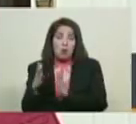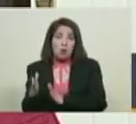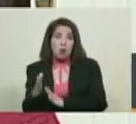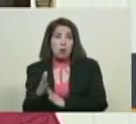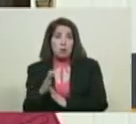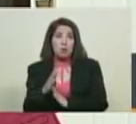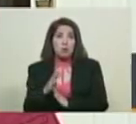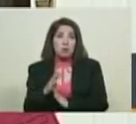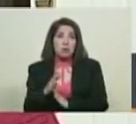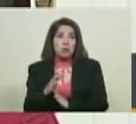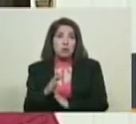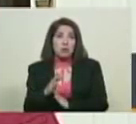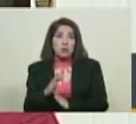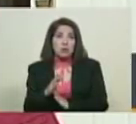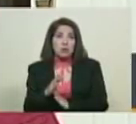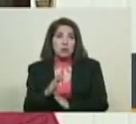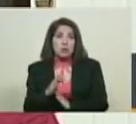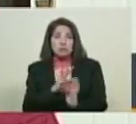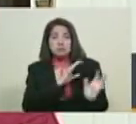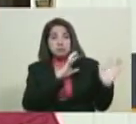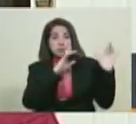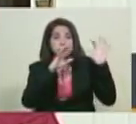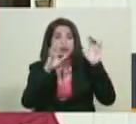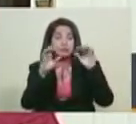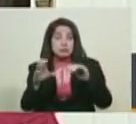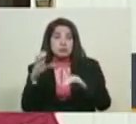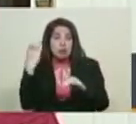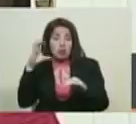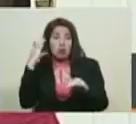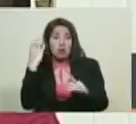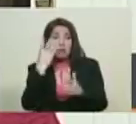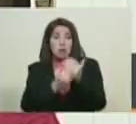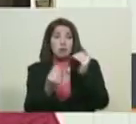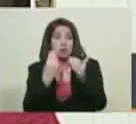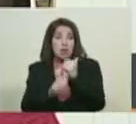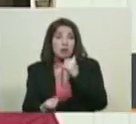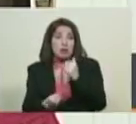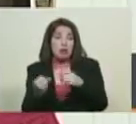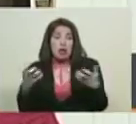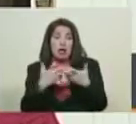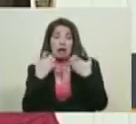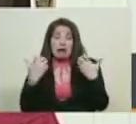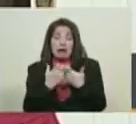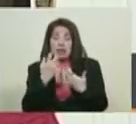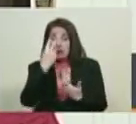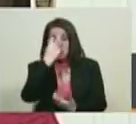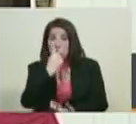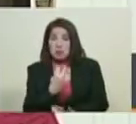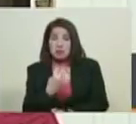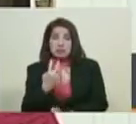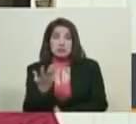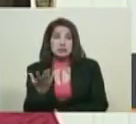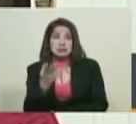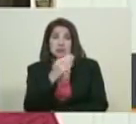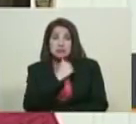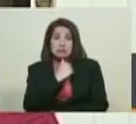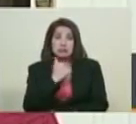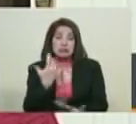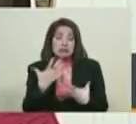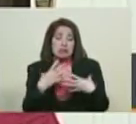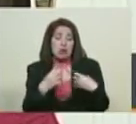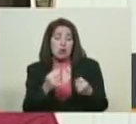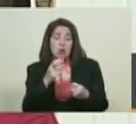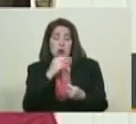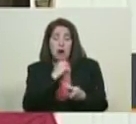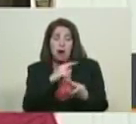Venezuela migrantes desde Colombia huyendo de la guerra, de la miseria, del desempleo, de la falta de salud,